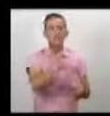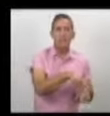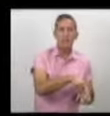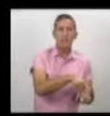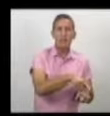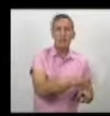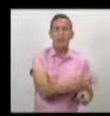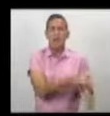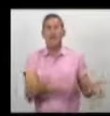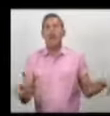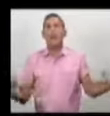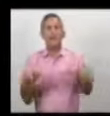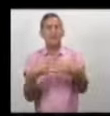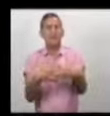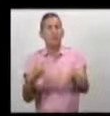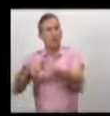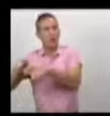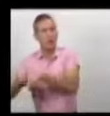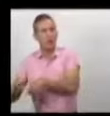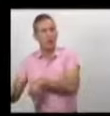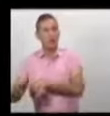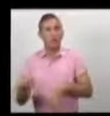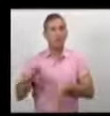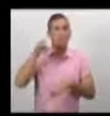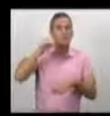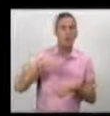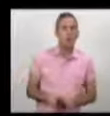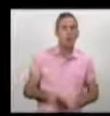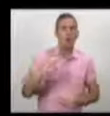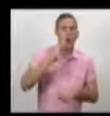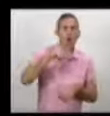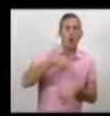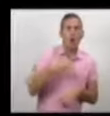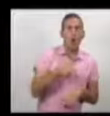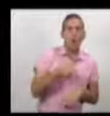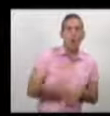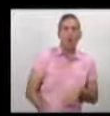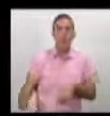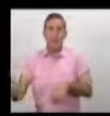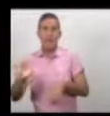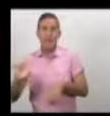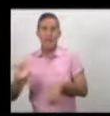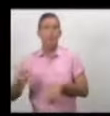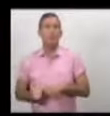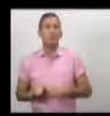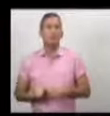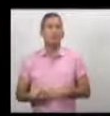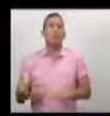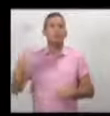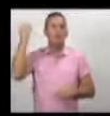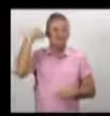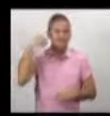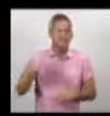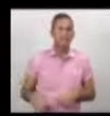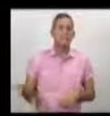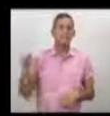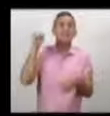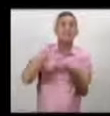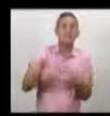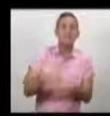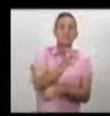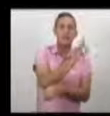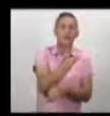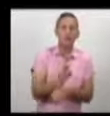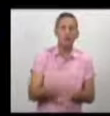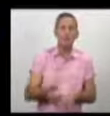otra. Cuando estamos hablando de la célula procariota eucariota, debemos saber que incluso dentro de la